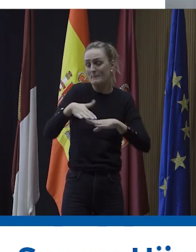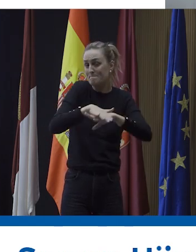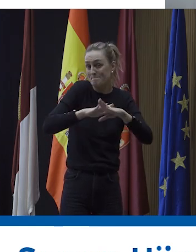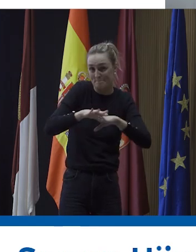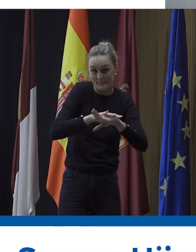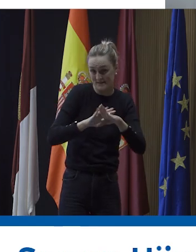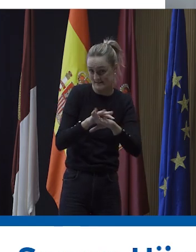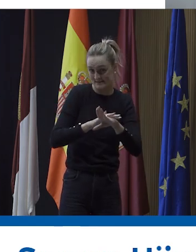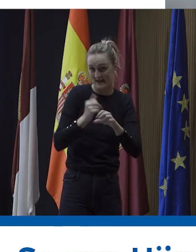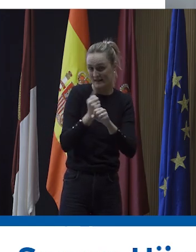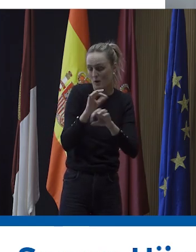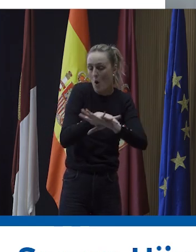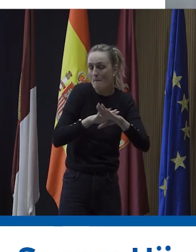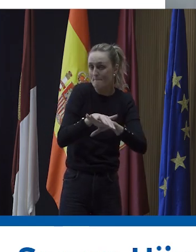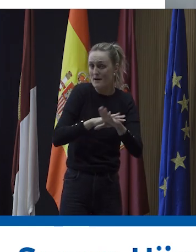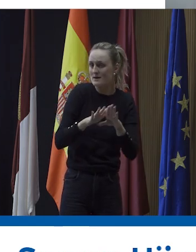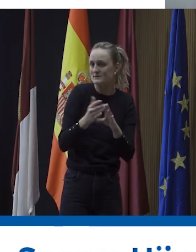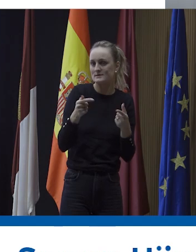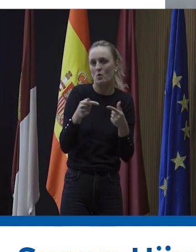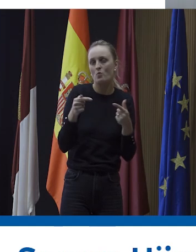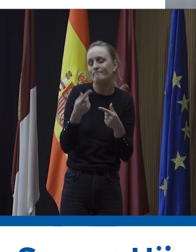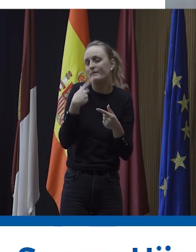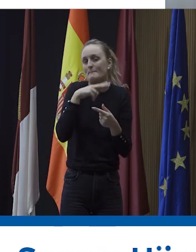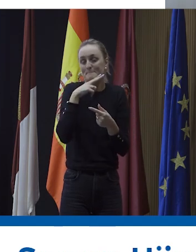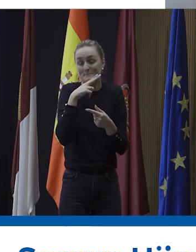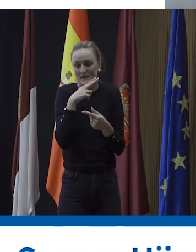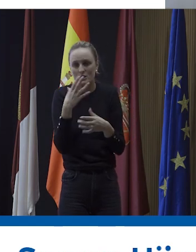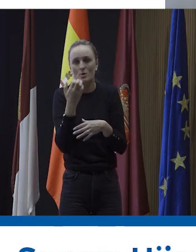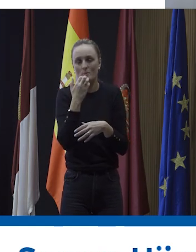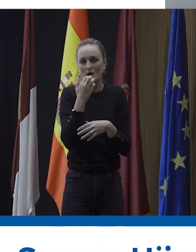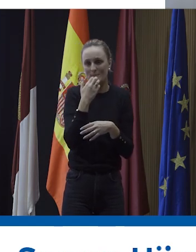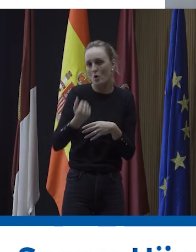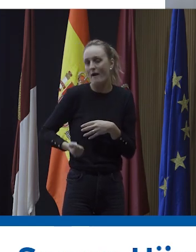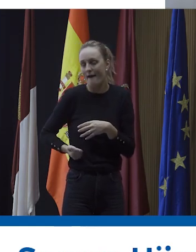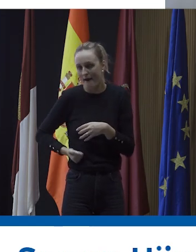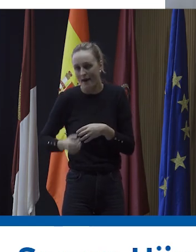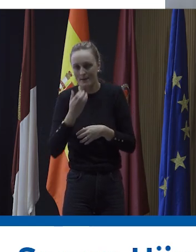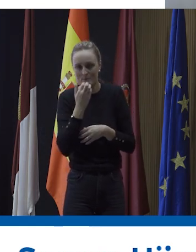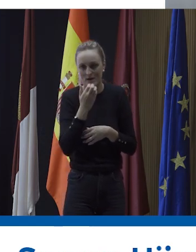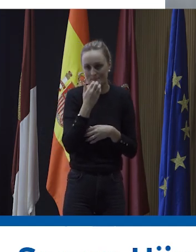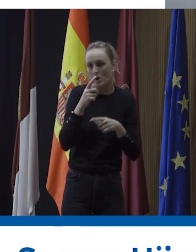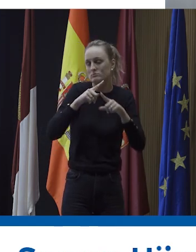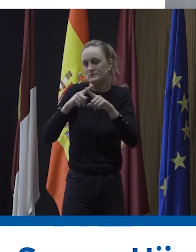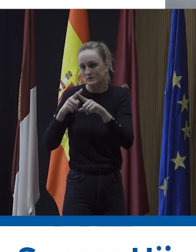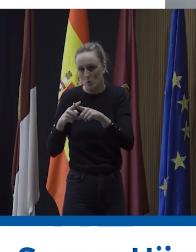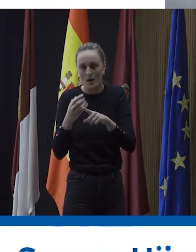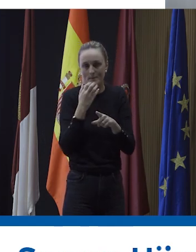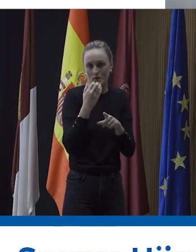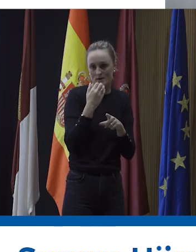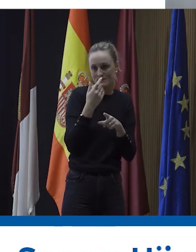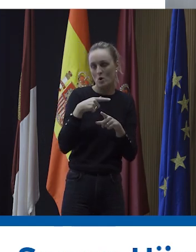básicas, que una de ellas es la función de la micción, la función de la defecación, la función sexual, la